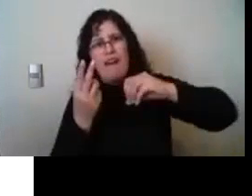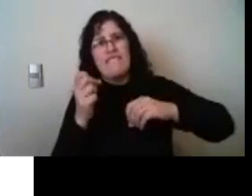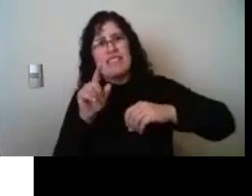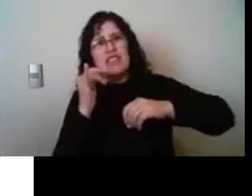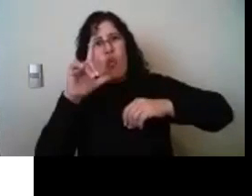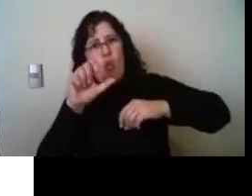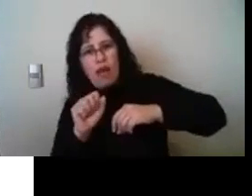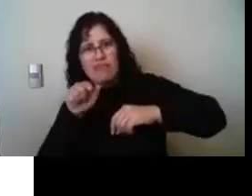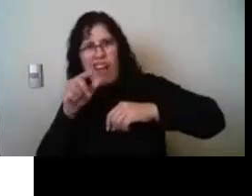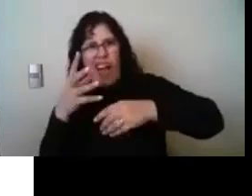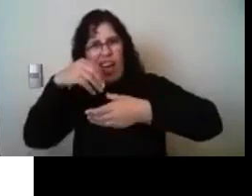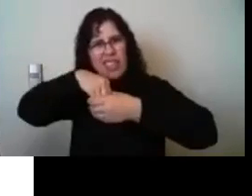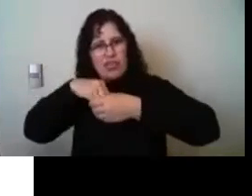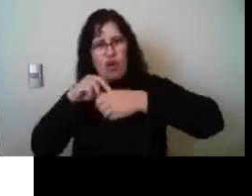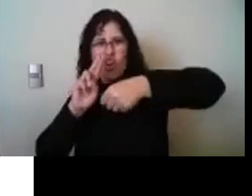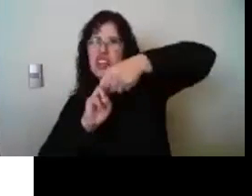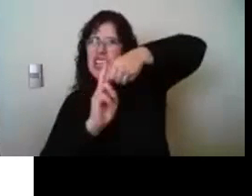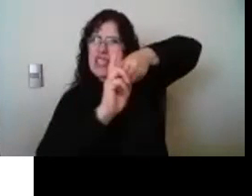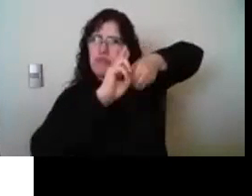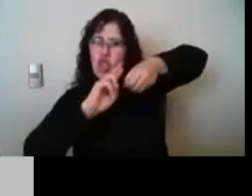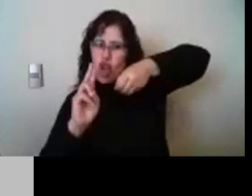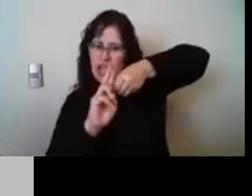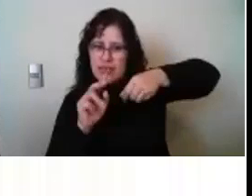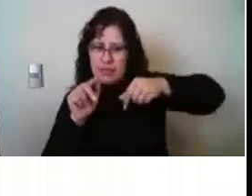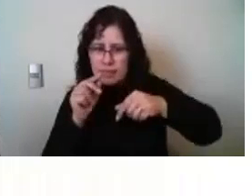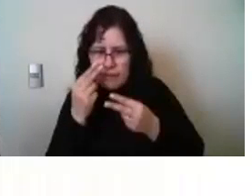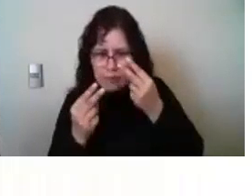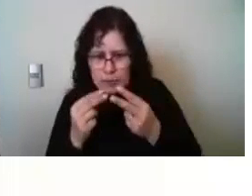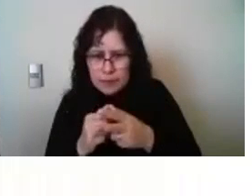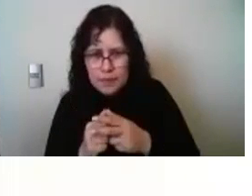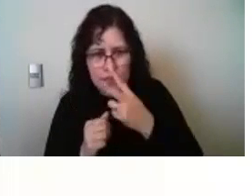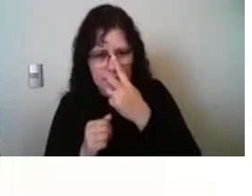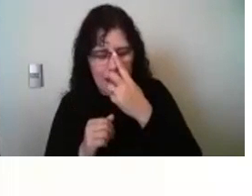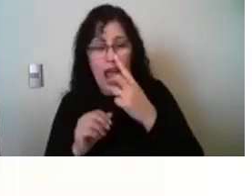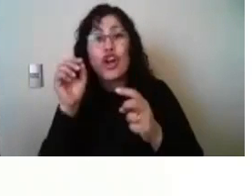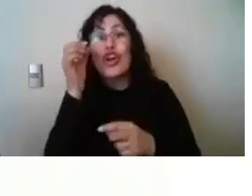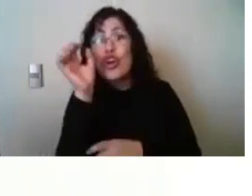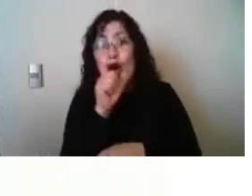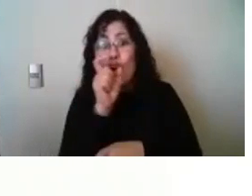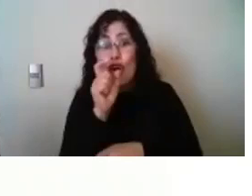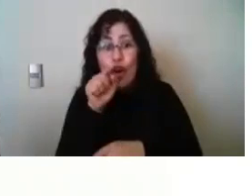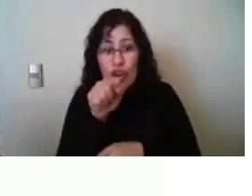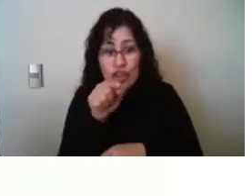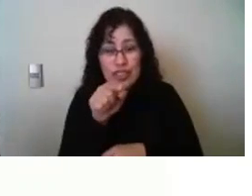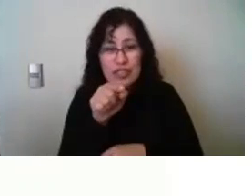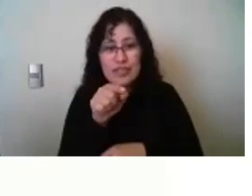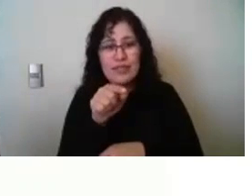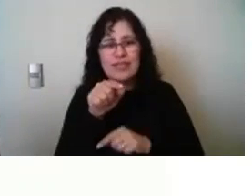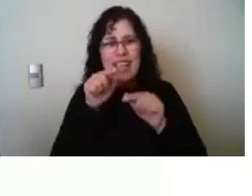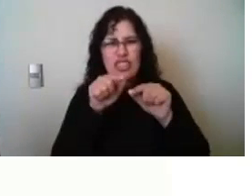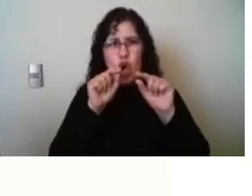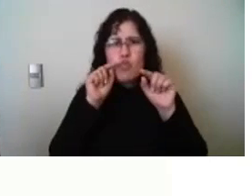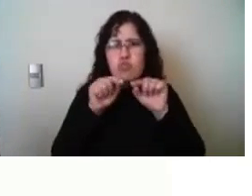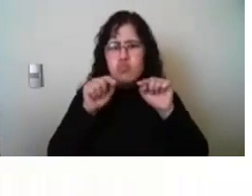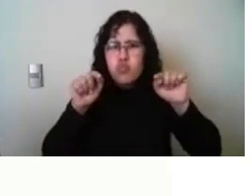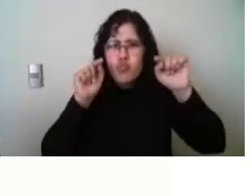van a captar, en este caso, hay unos puntos de color rojo, que serían las sustancias, o en este caso